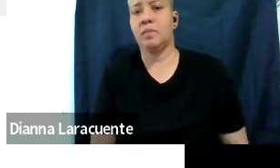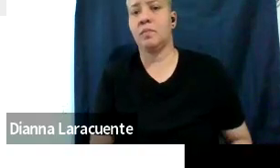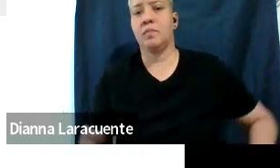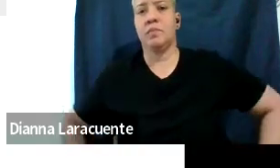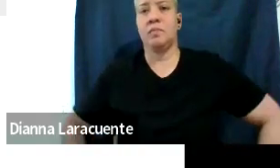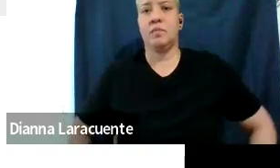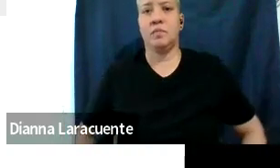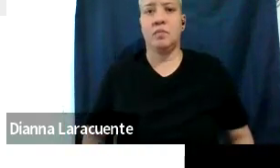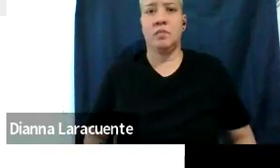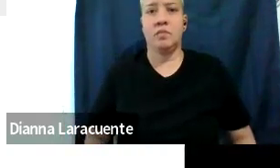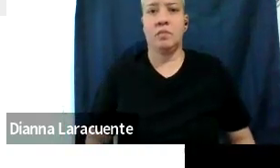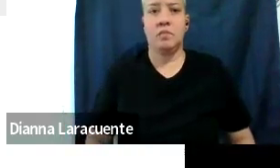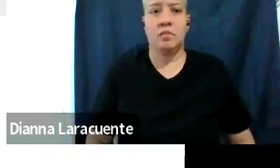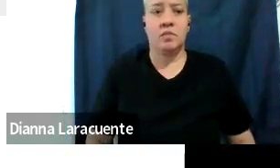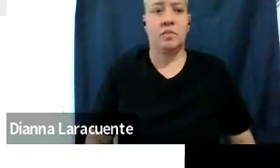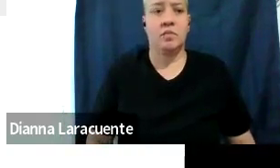le escuchamos, Elsa.